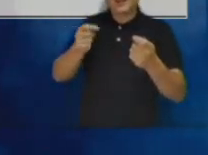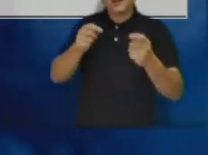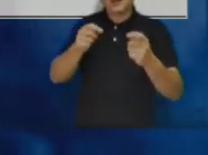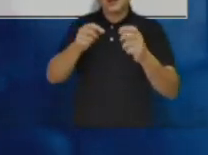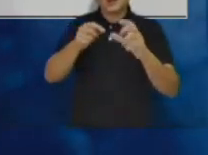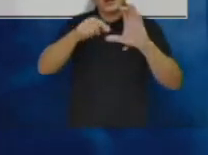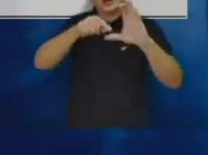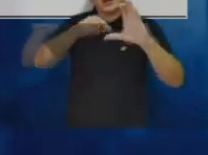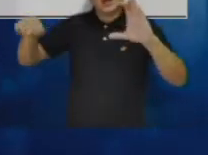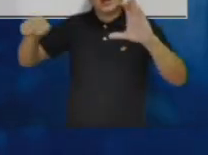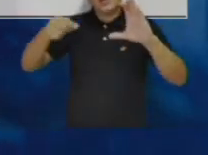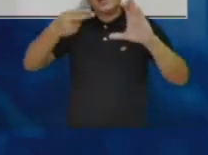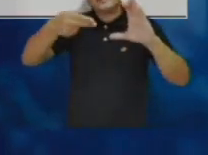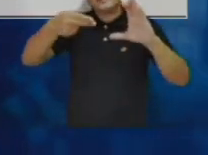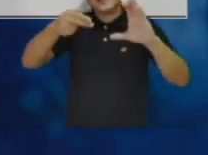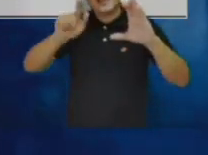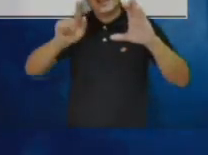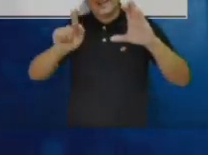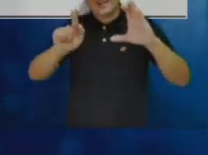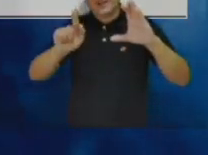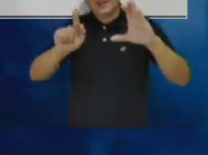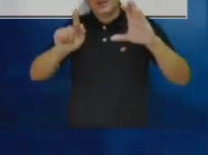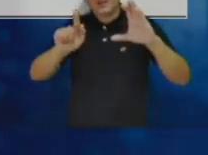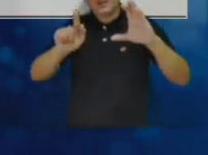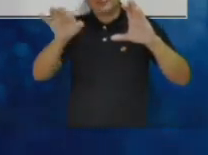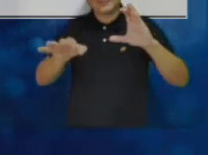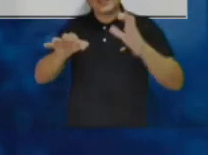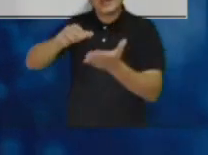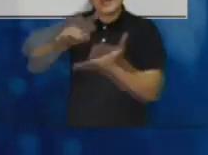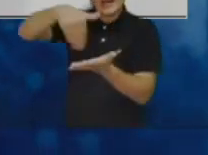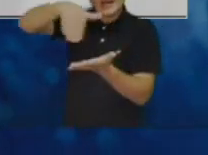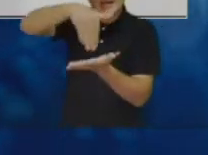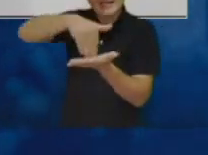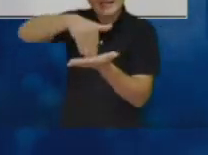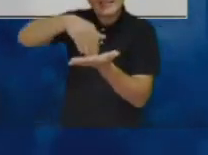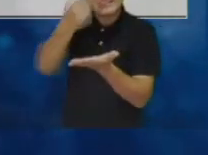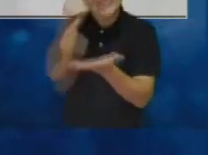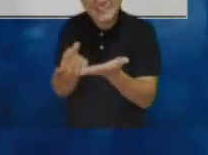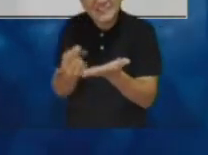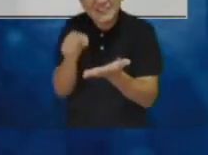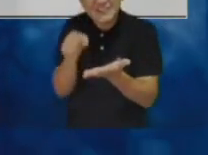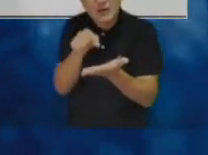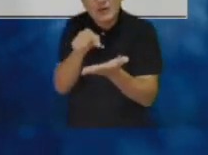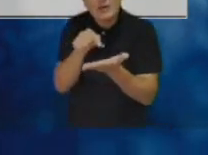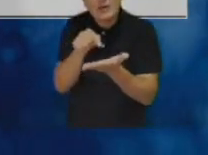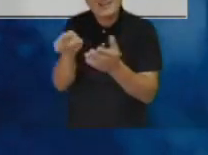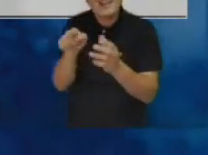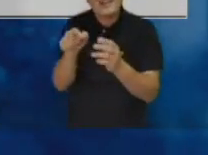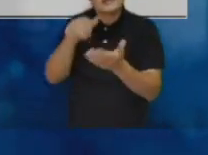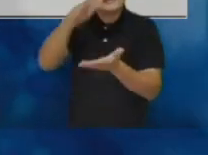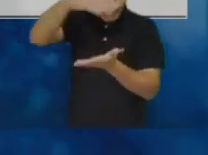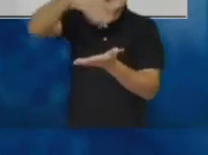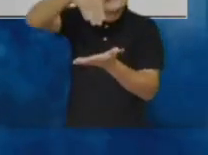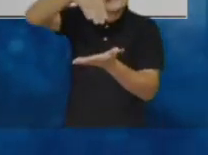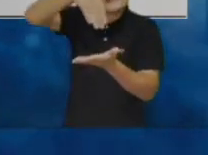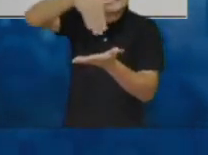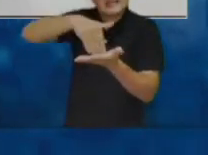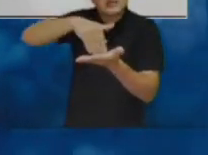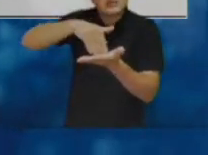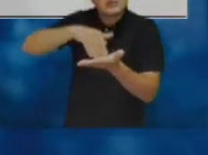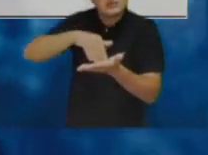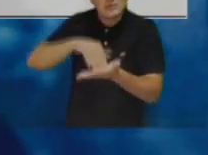el centro específico, que lo llamamos el centro internal de